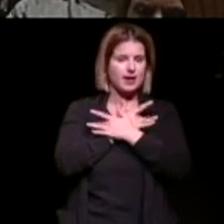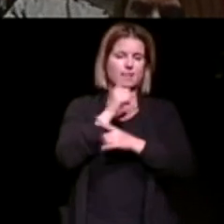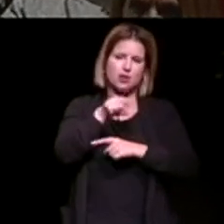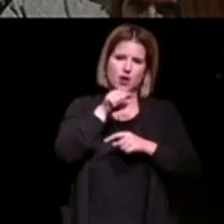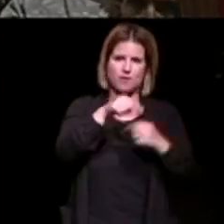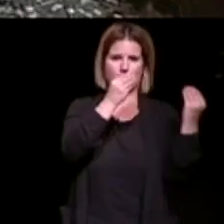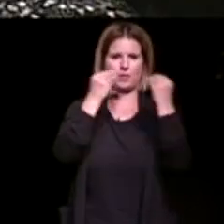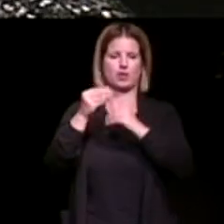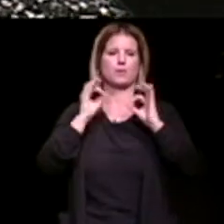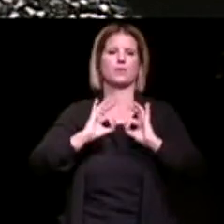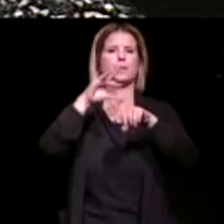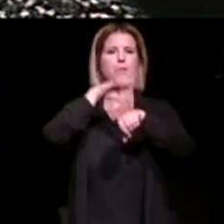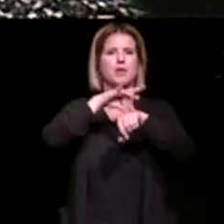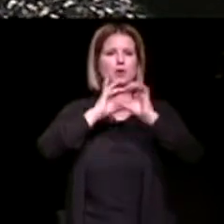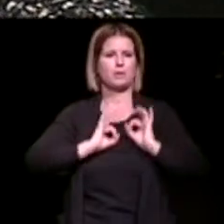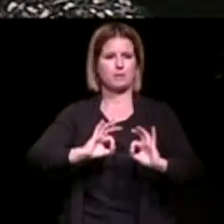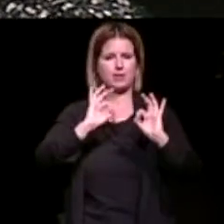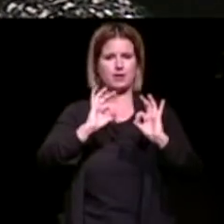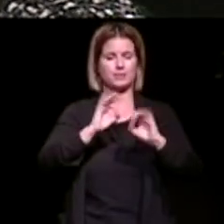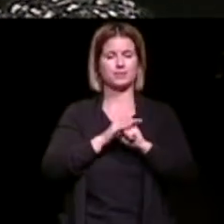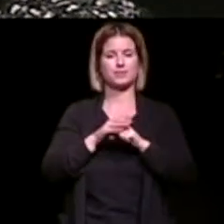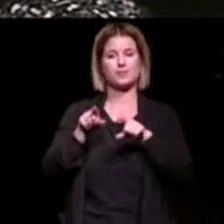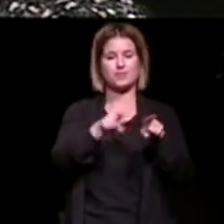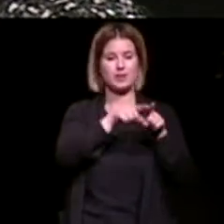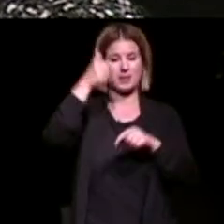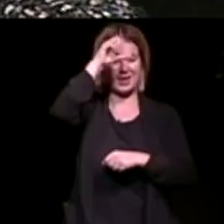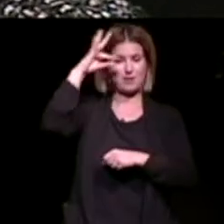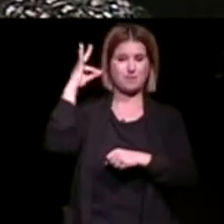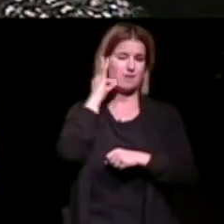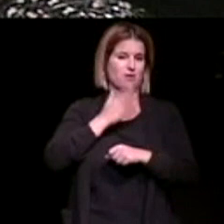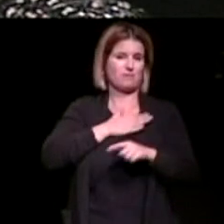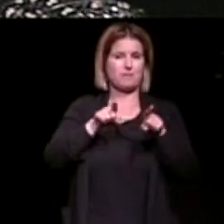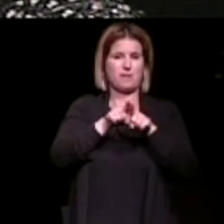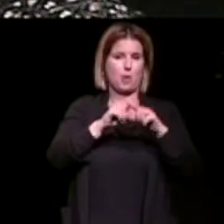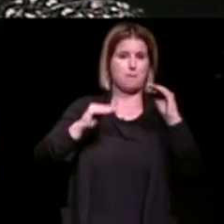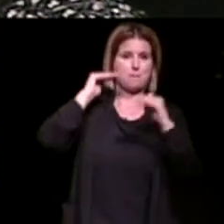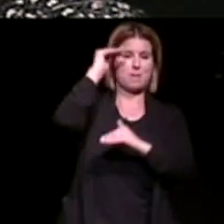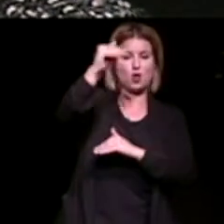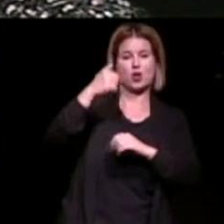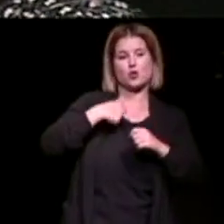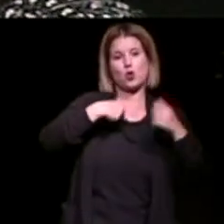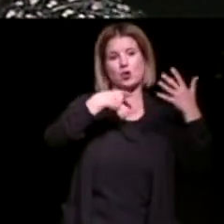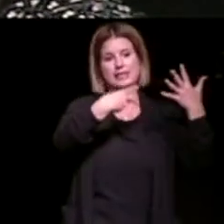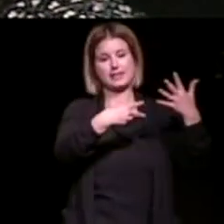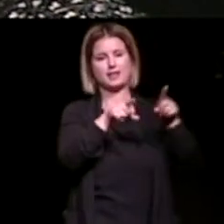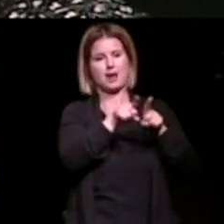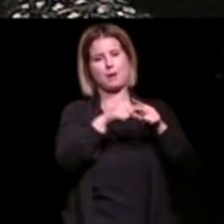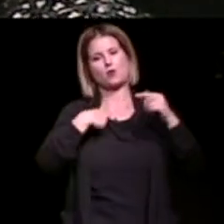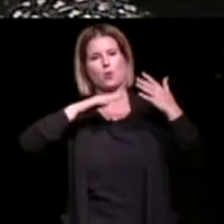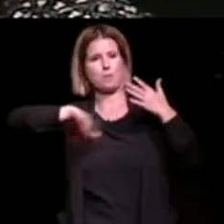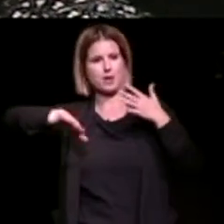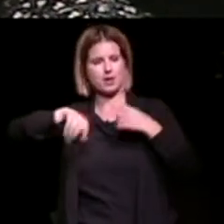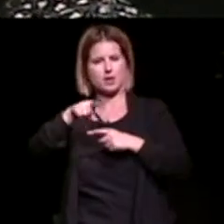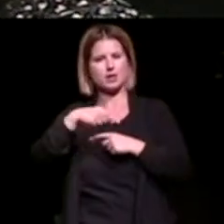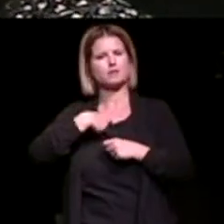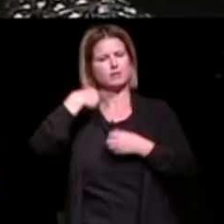especialista mis hermanos y hermanas mayores soy la pequeña de siete pueden corroborar que